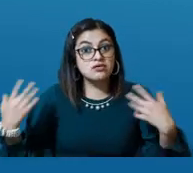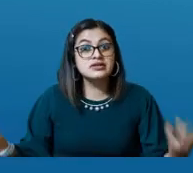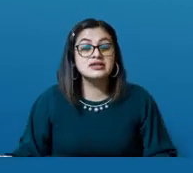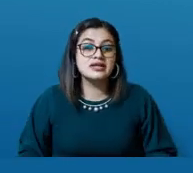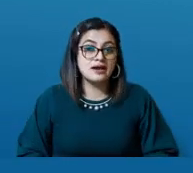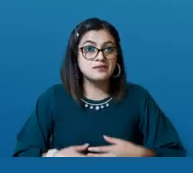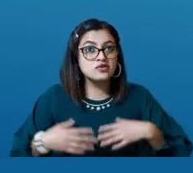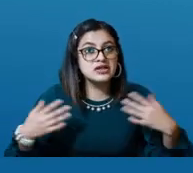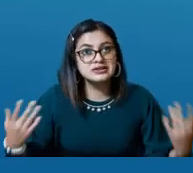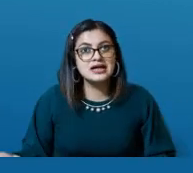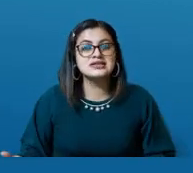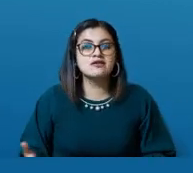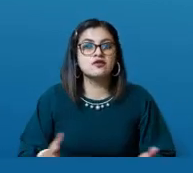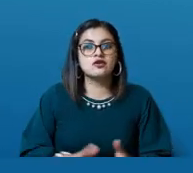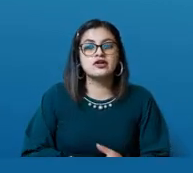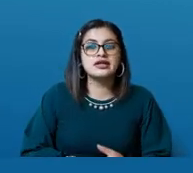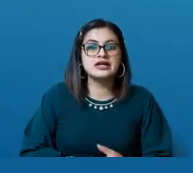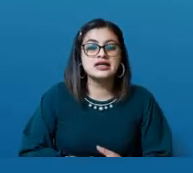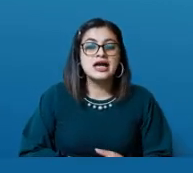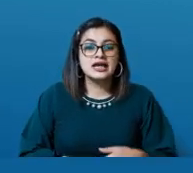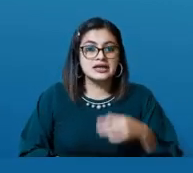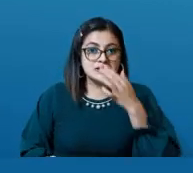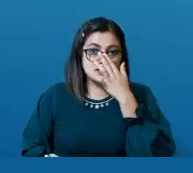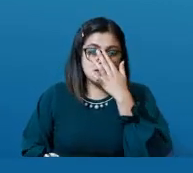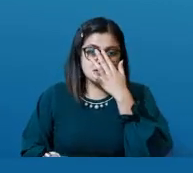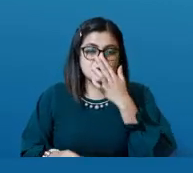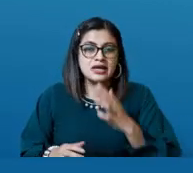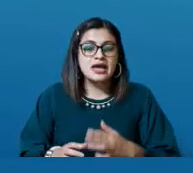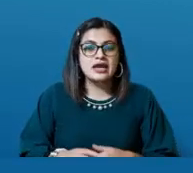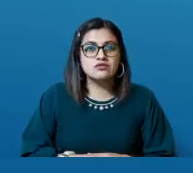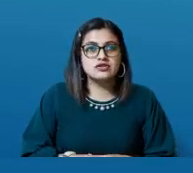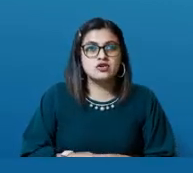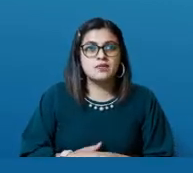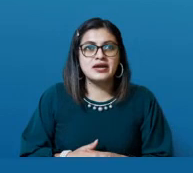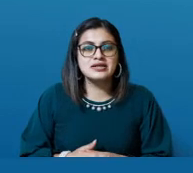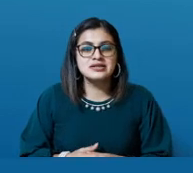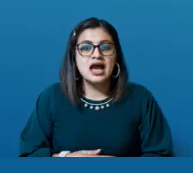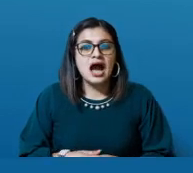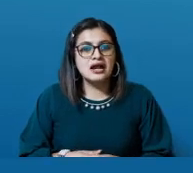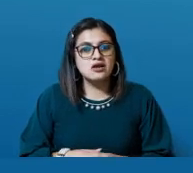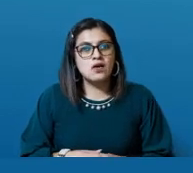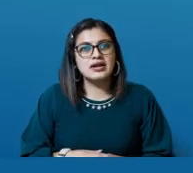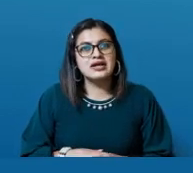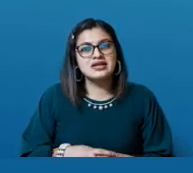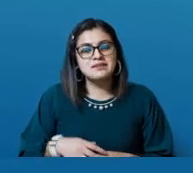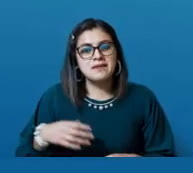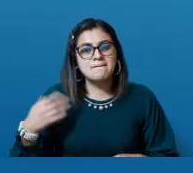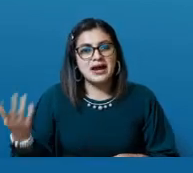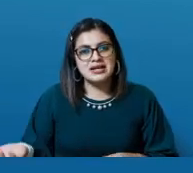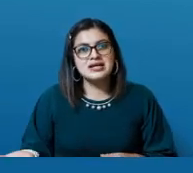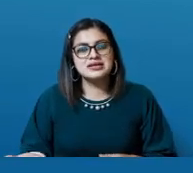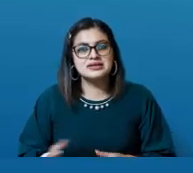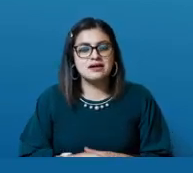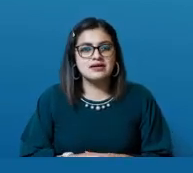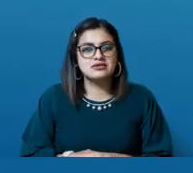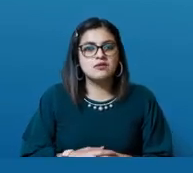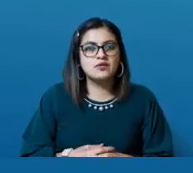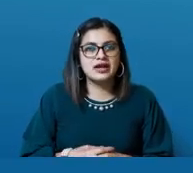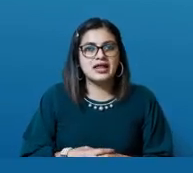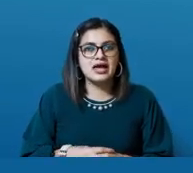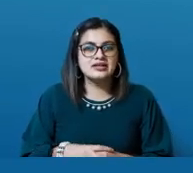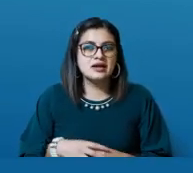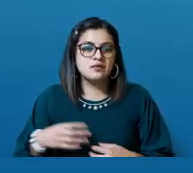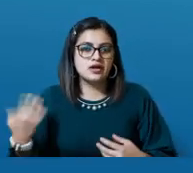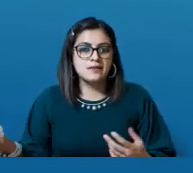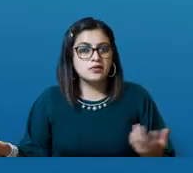entre algunas de las muchas danzas folclóricas que se establecen en nuestro país, al igual que hay también bailes establecidos